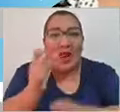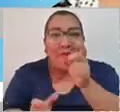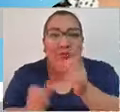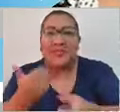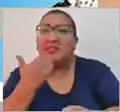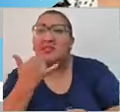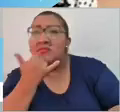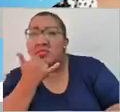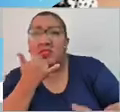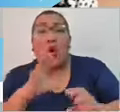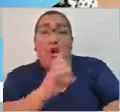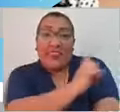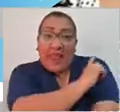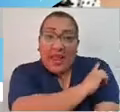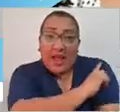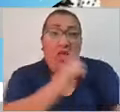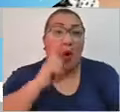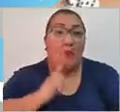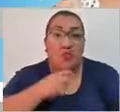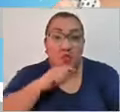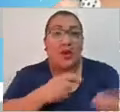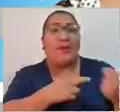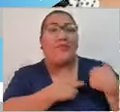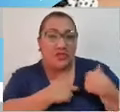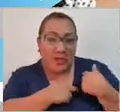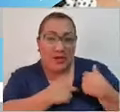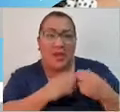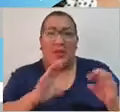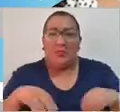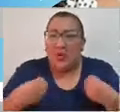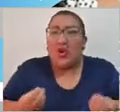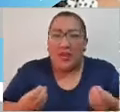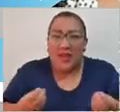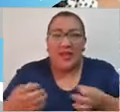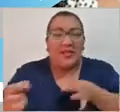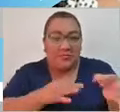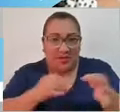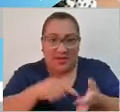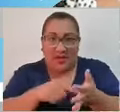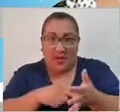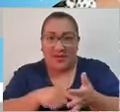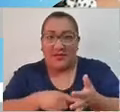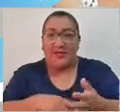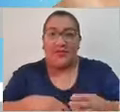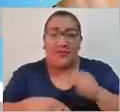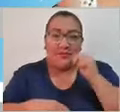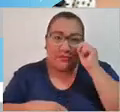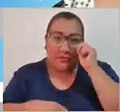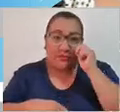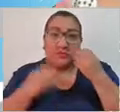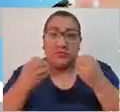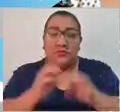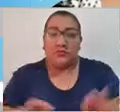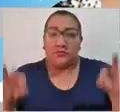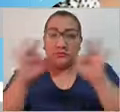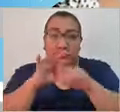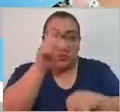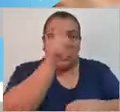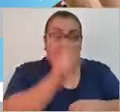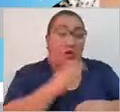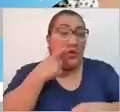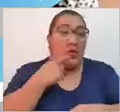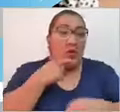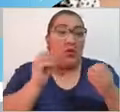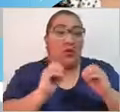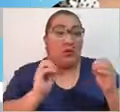un delegado o una delegada. ¿Por qué es importante hacer hincapié en la designación de un delegado, una delegada o